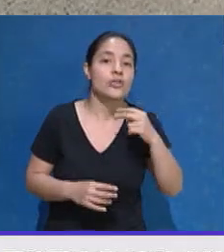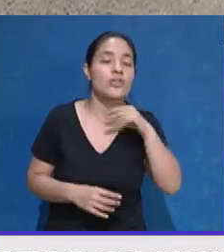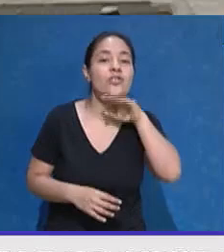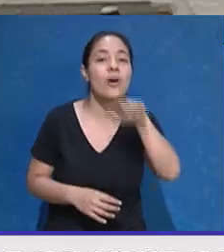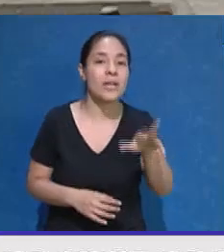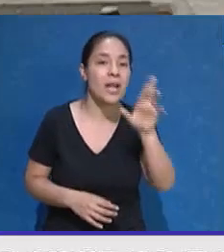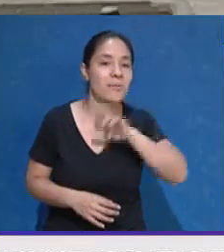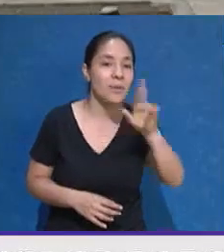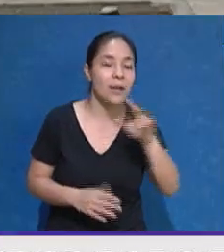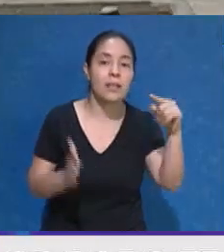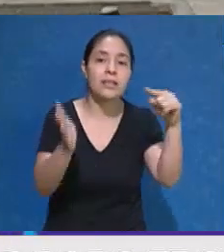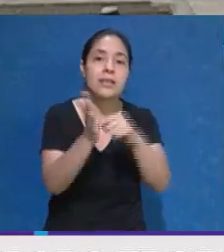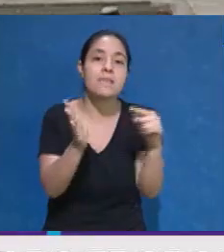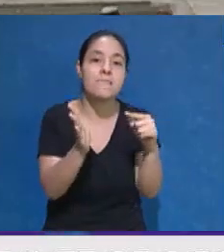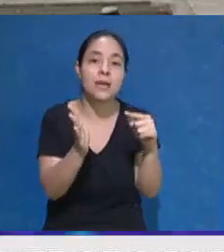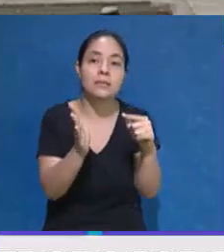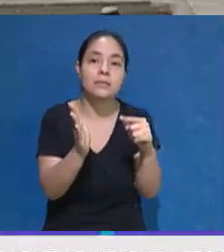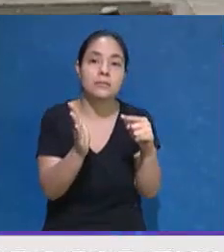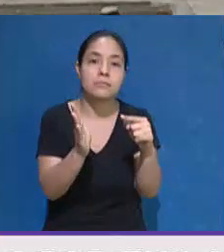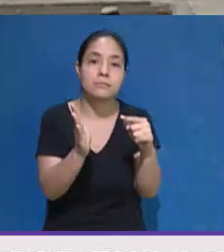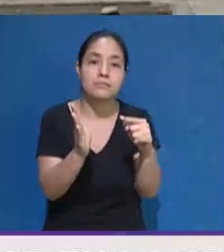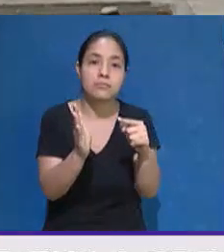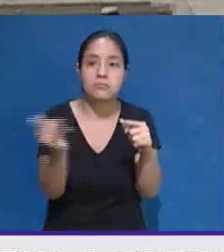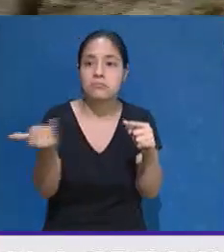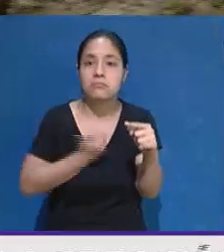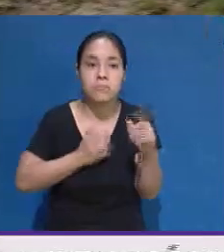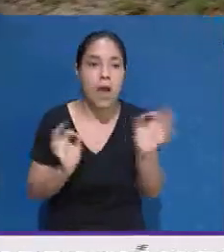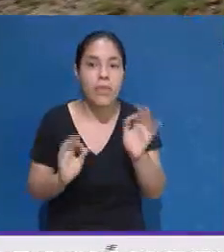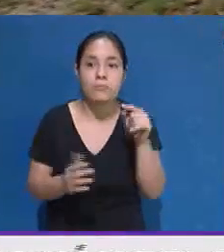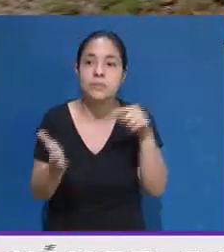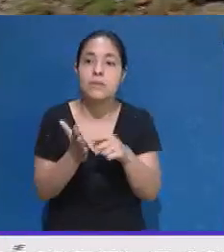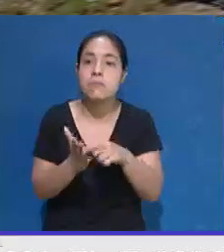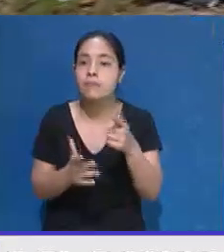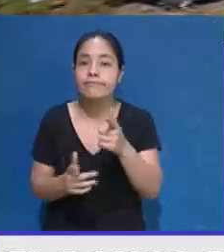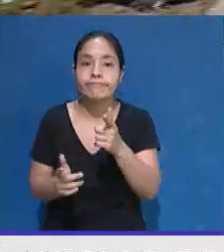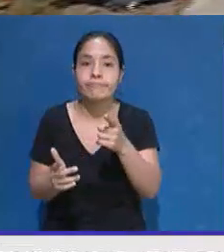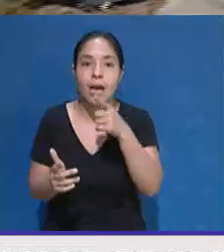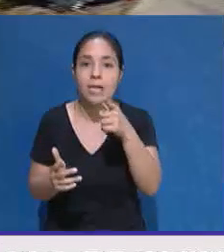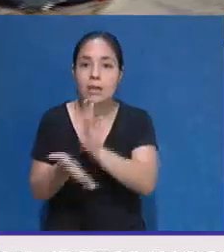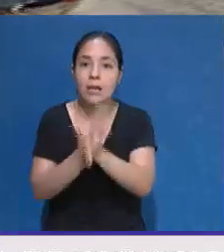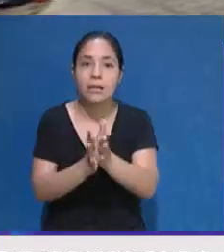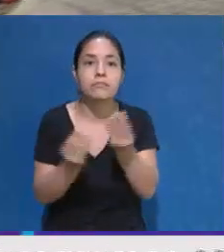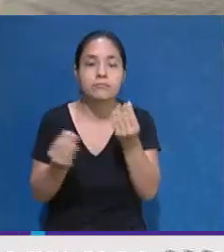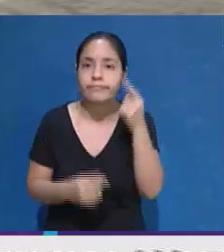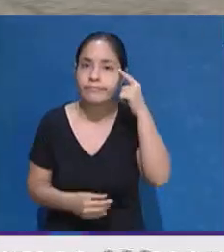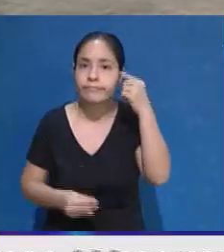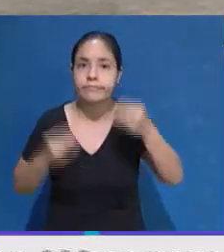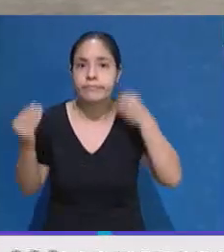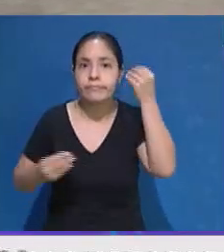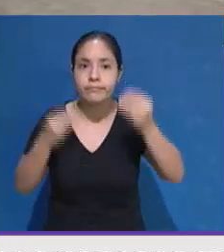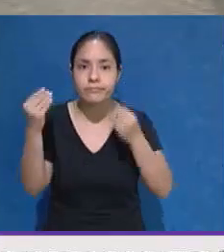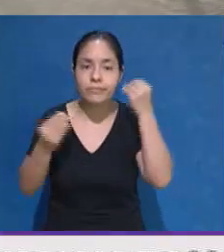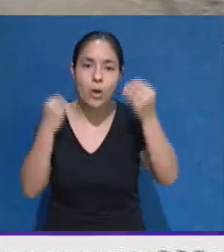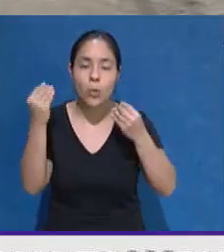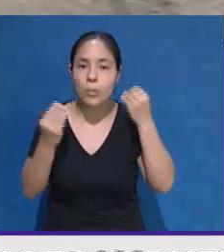al tocar timbre no había recibido una respuesta y por supuesto comenzó a